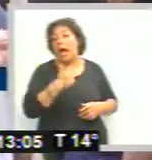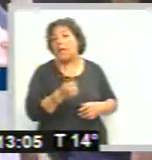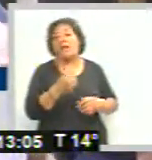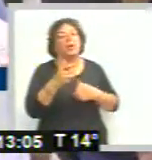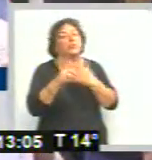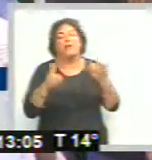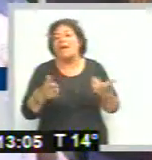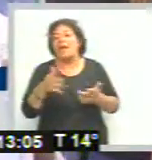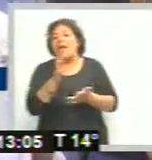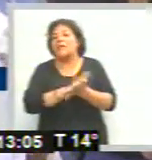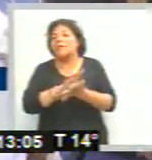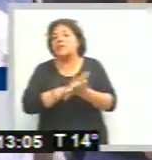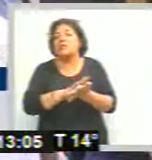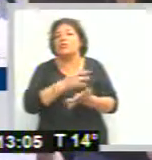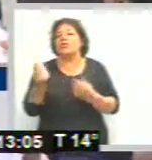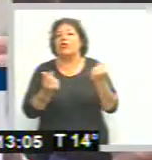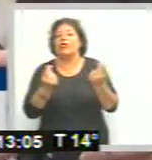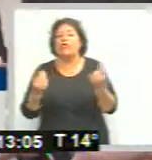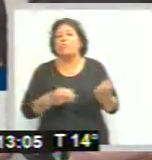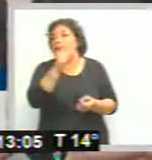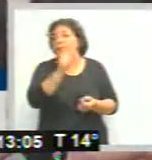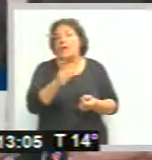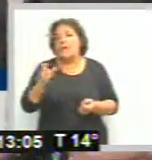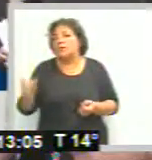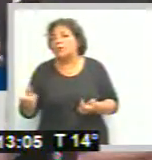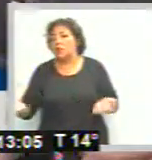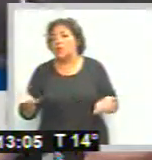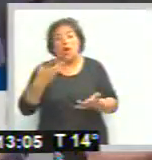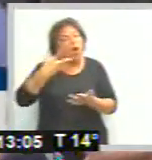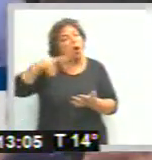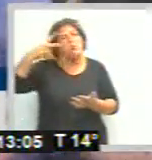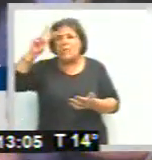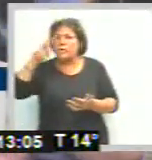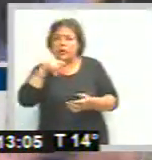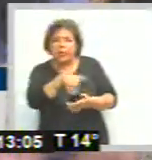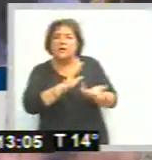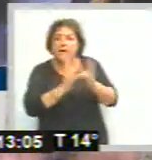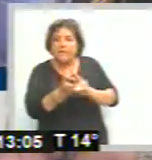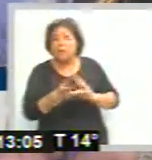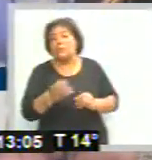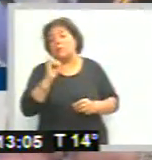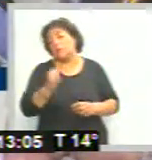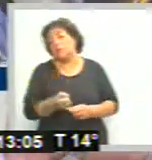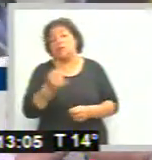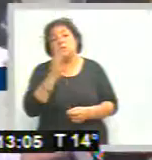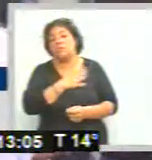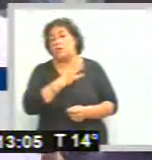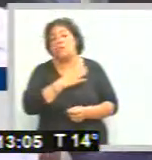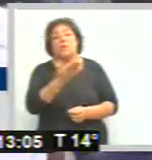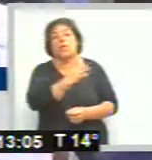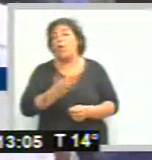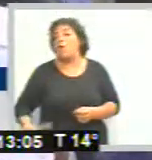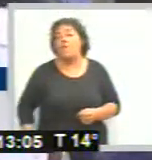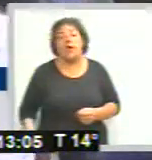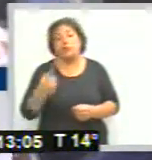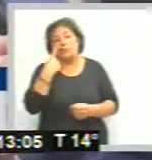en cuenta la situación económica de la gente antes de prever aumentos de estas características. Sí, lamentablemente el gobierno no ha